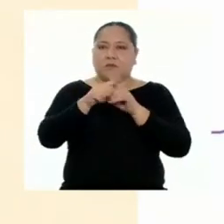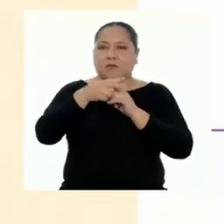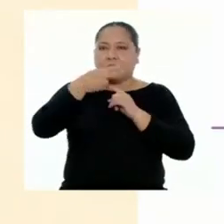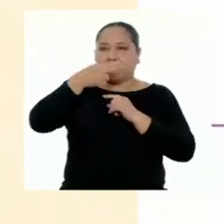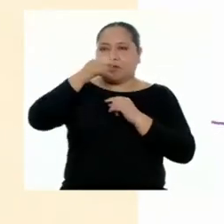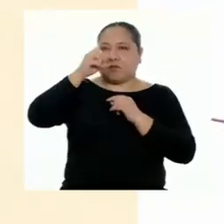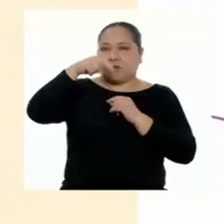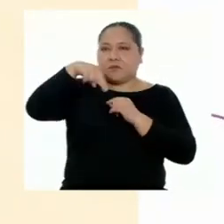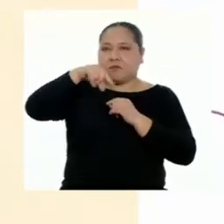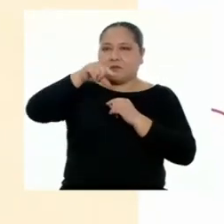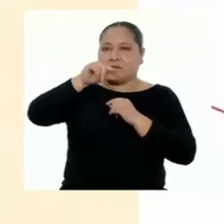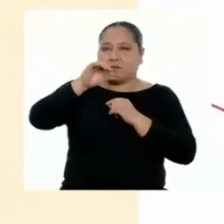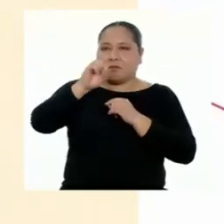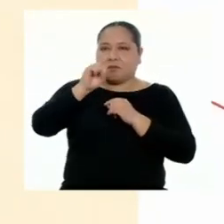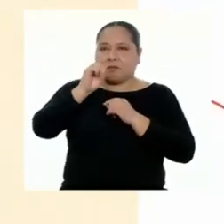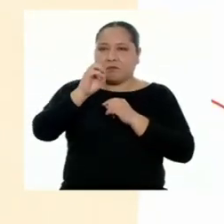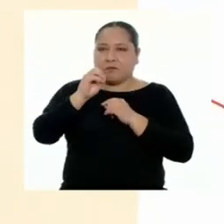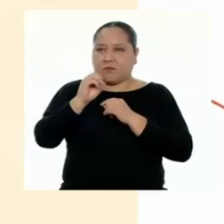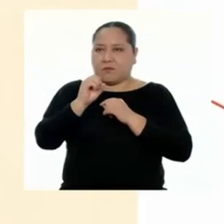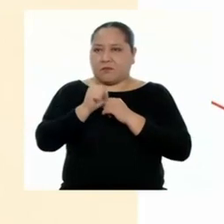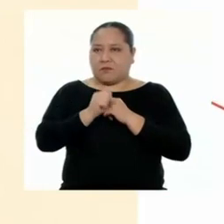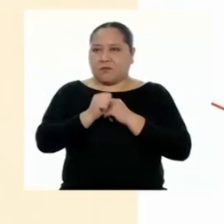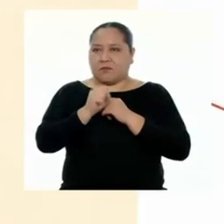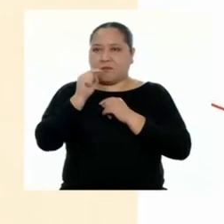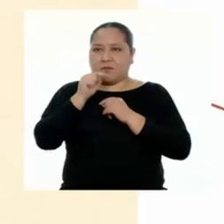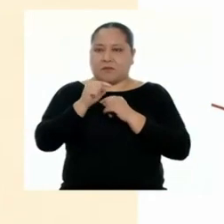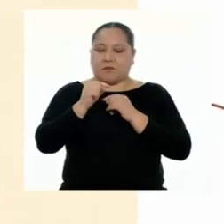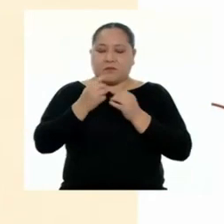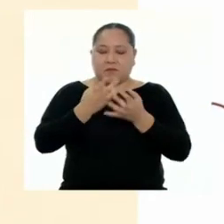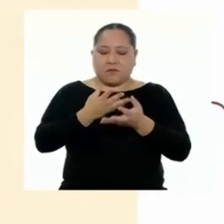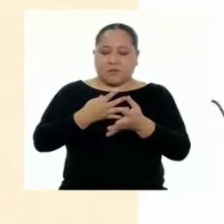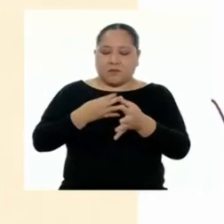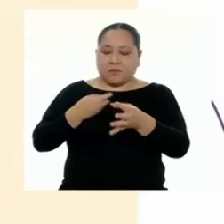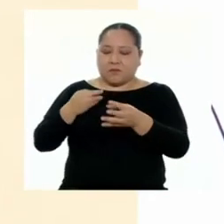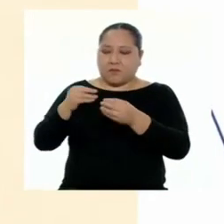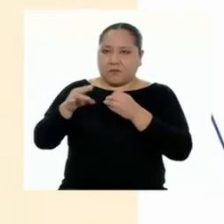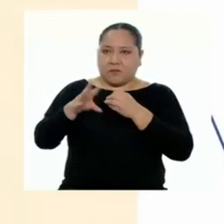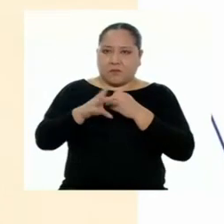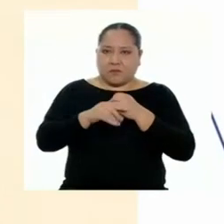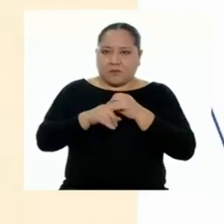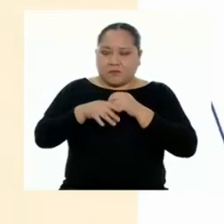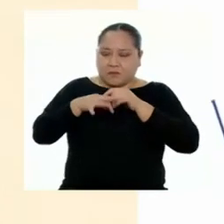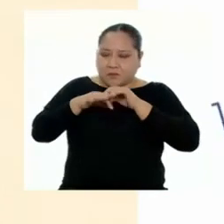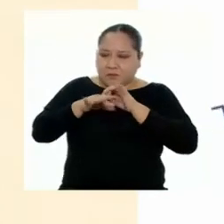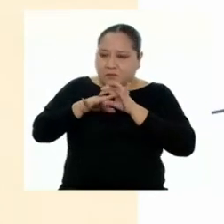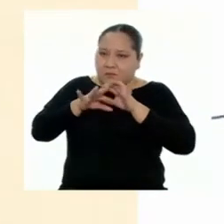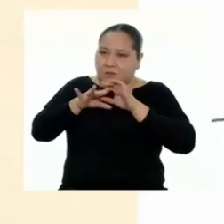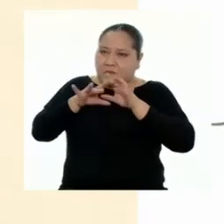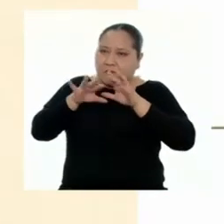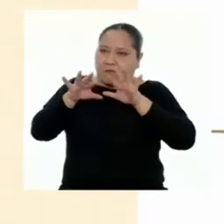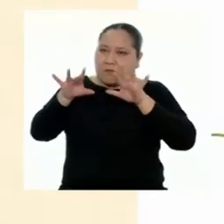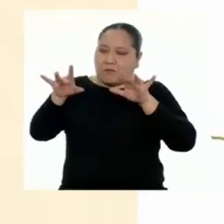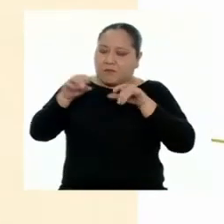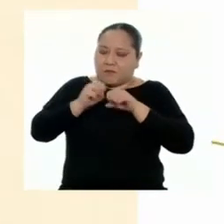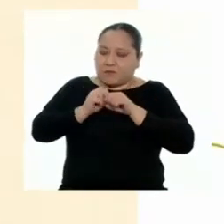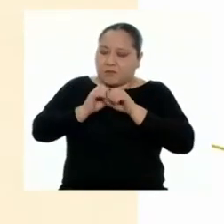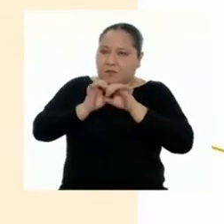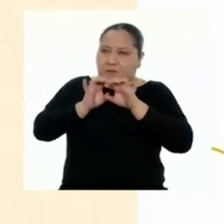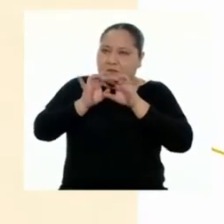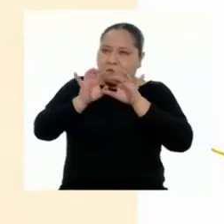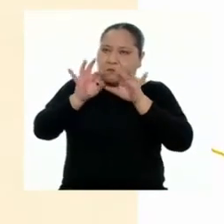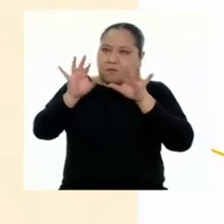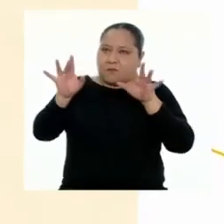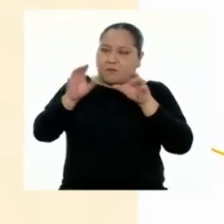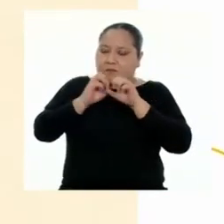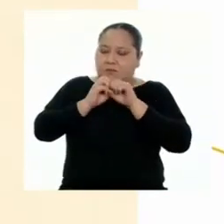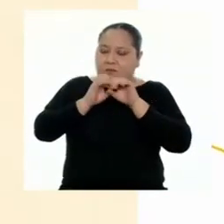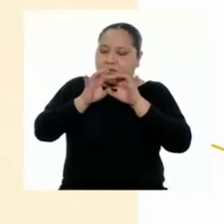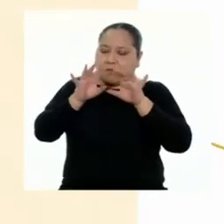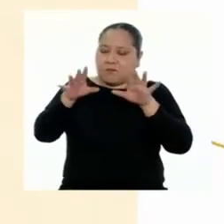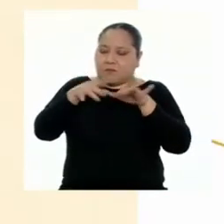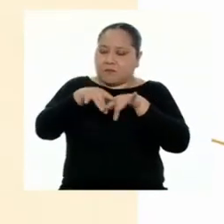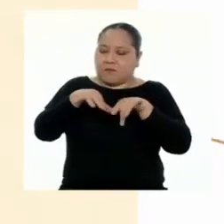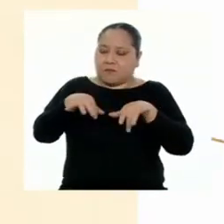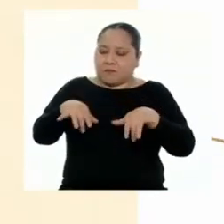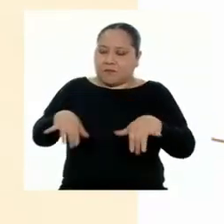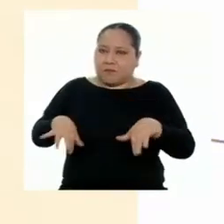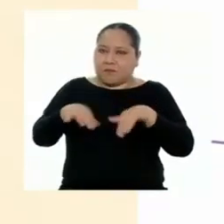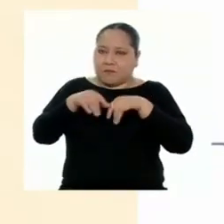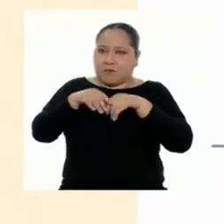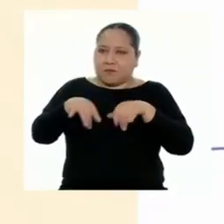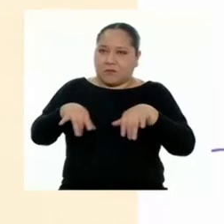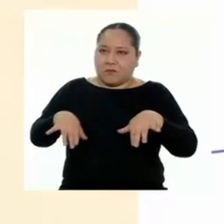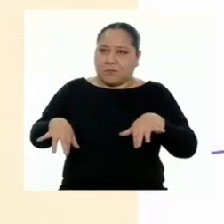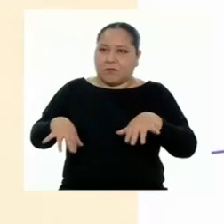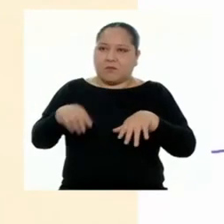y material de construcción. Estos descomponedores liberan moléculas sencillas que las devuelven al suelo y a la